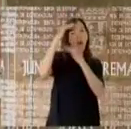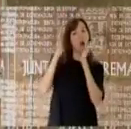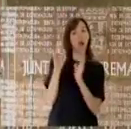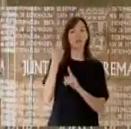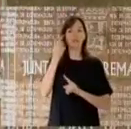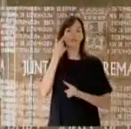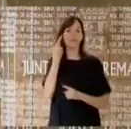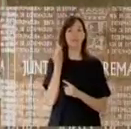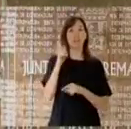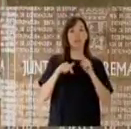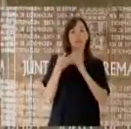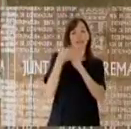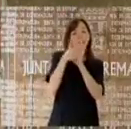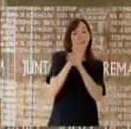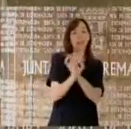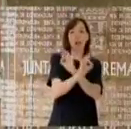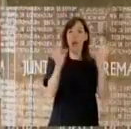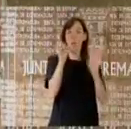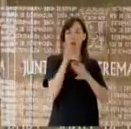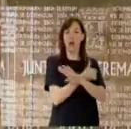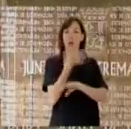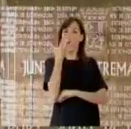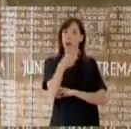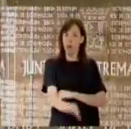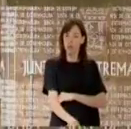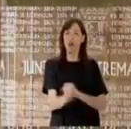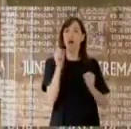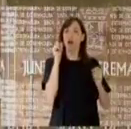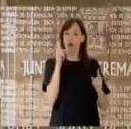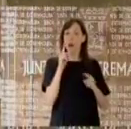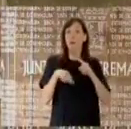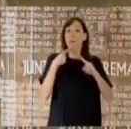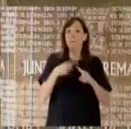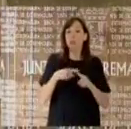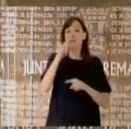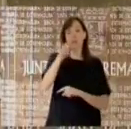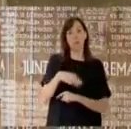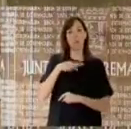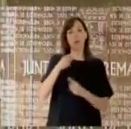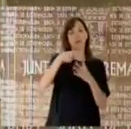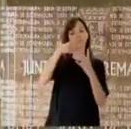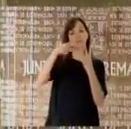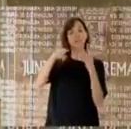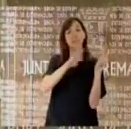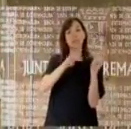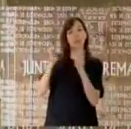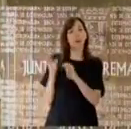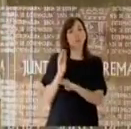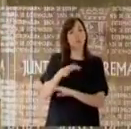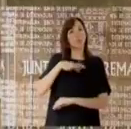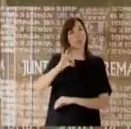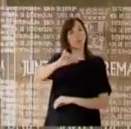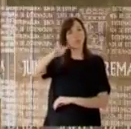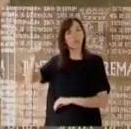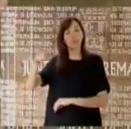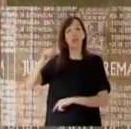a clarificar los mismos para los beneficiarios, ampliando los conceptos subvencionables, entendiendo de cualquier naturaleza aquellos que permitan el funcionamiento